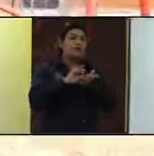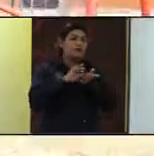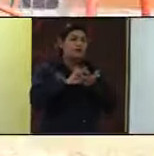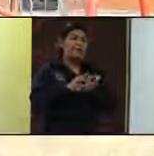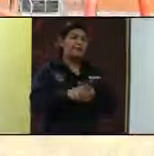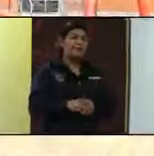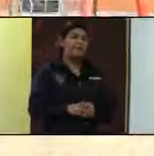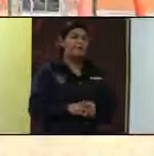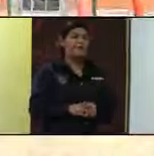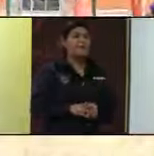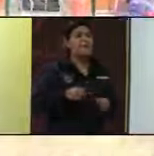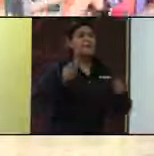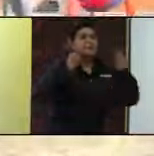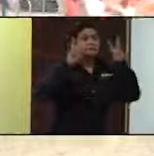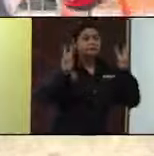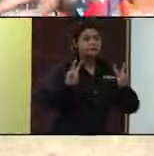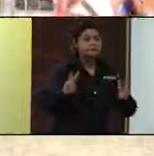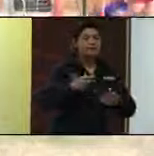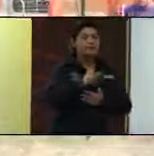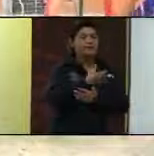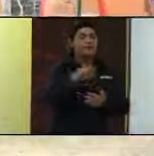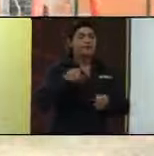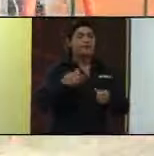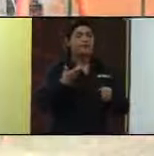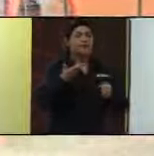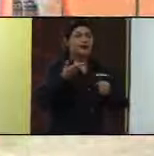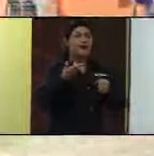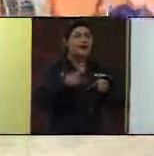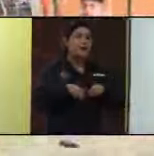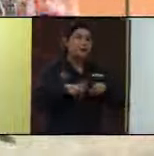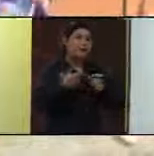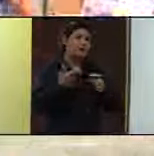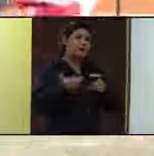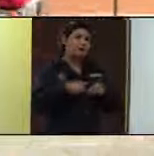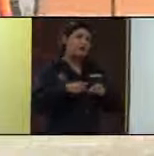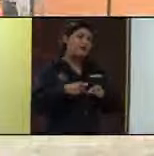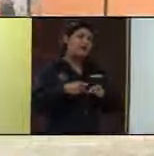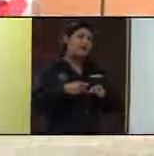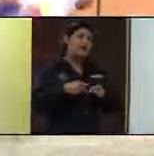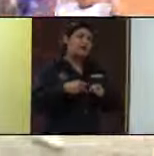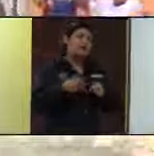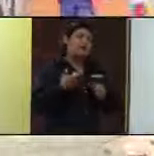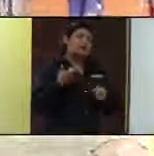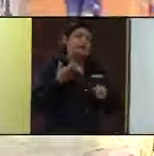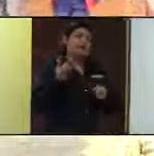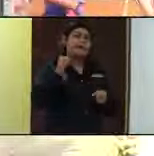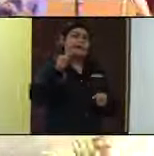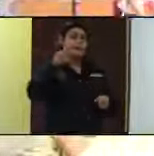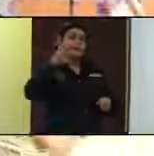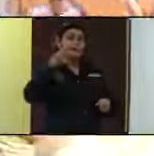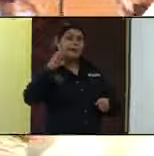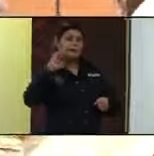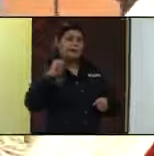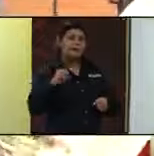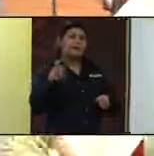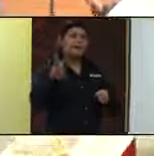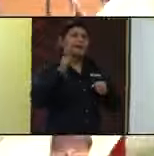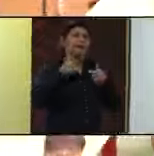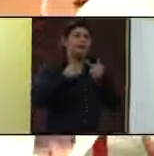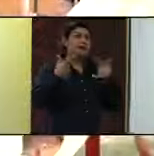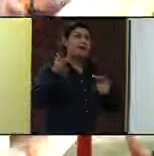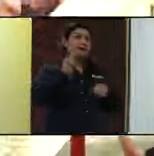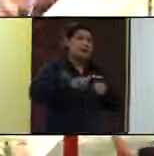verano. Agradezco a Grupo Médico Alpro, a Pinturas Comex, a Guapillas, Tampico y Gran Día,